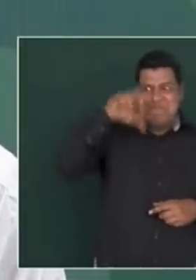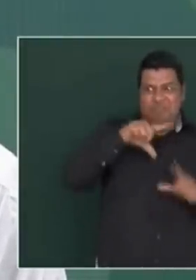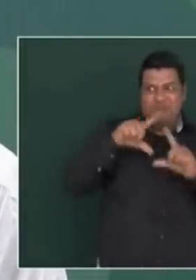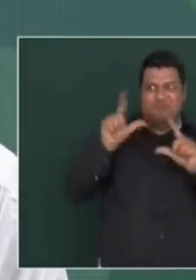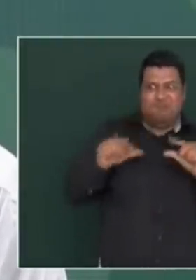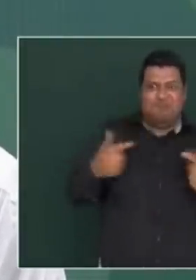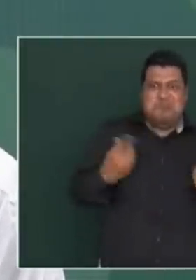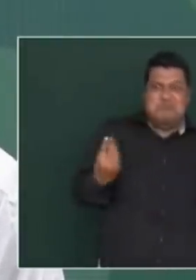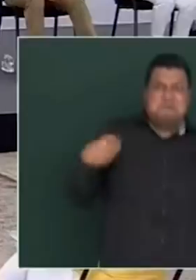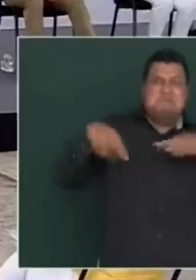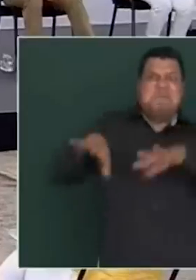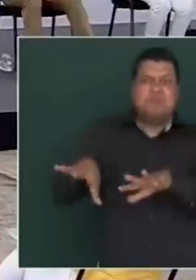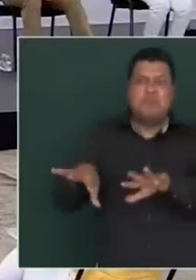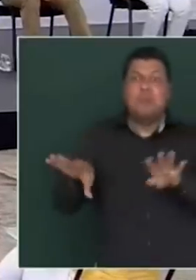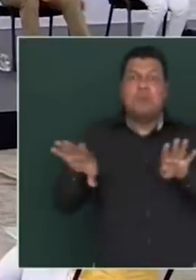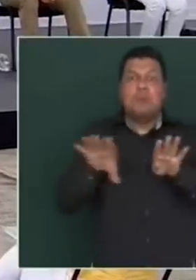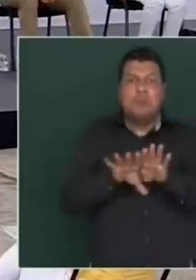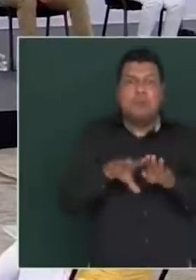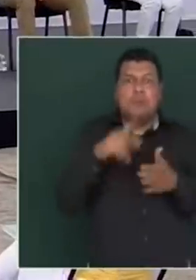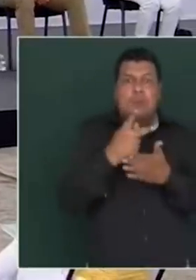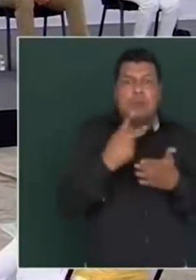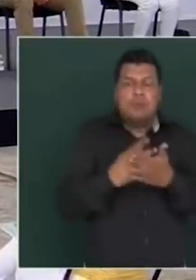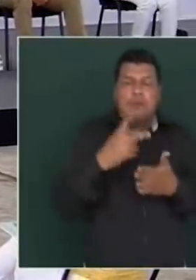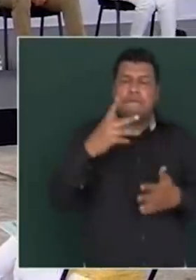con el FOBAPROA,